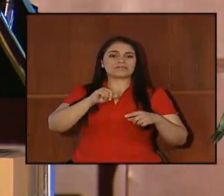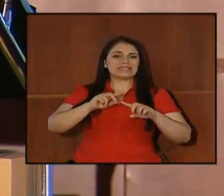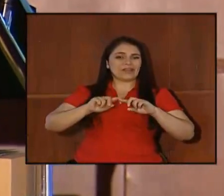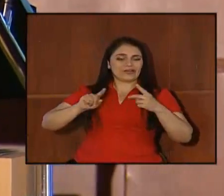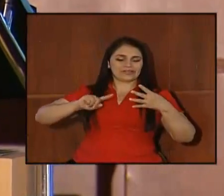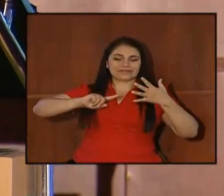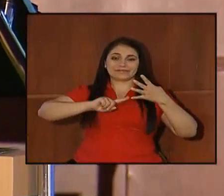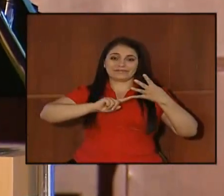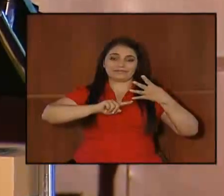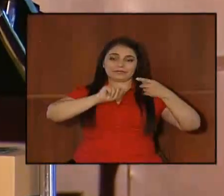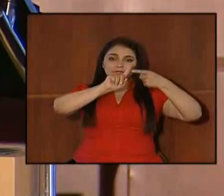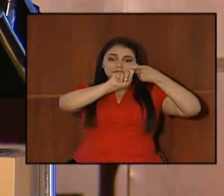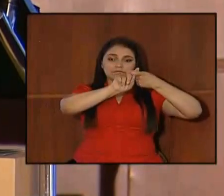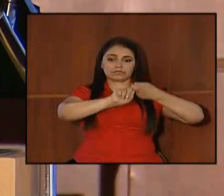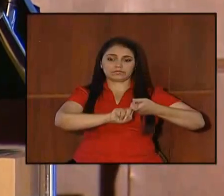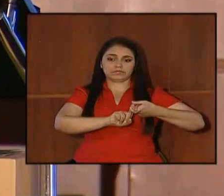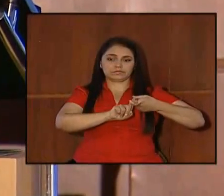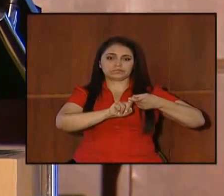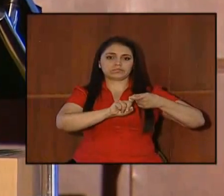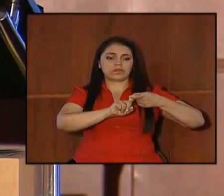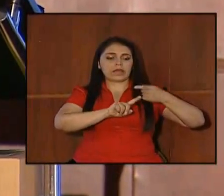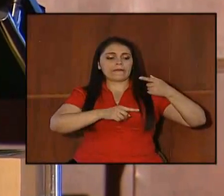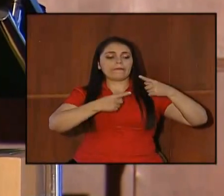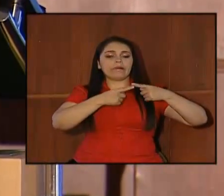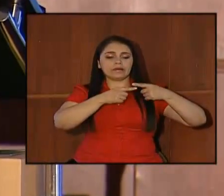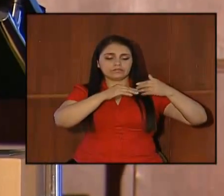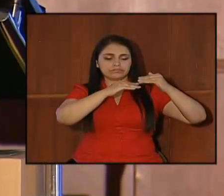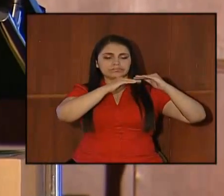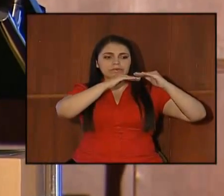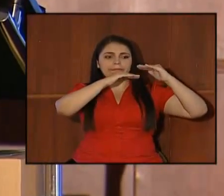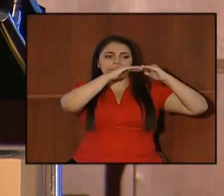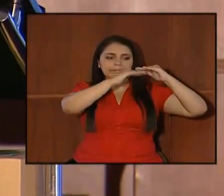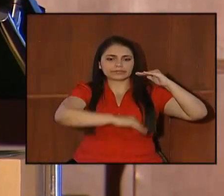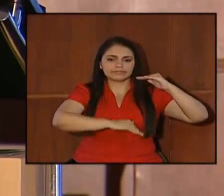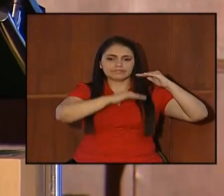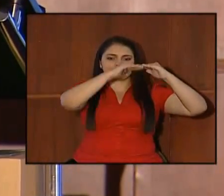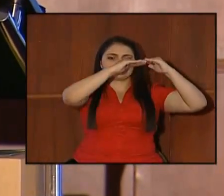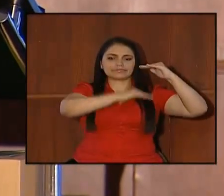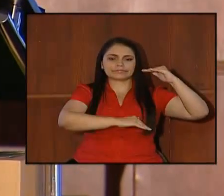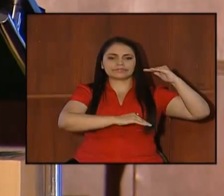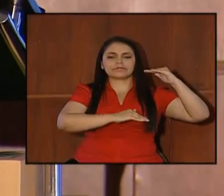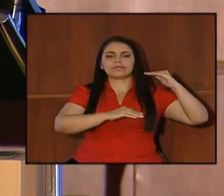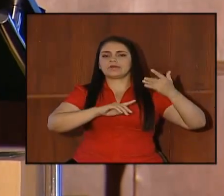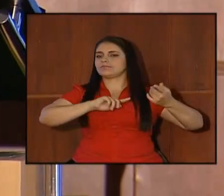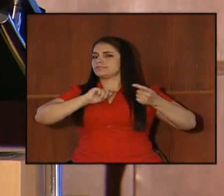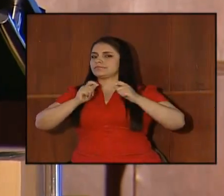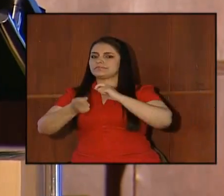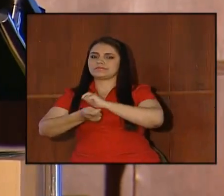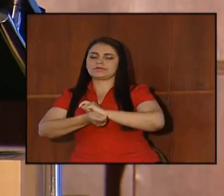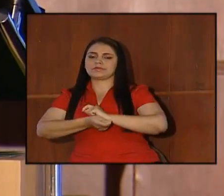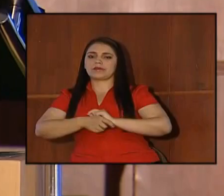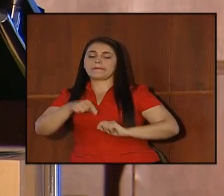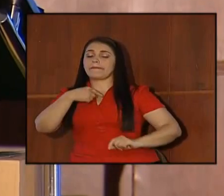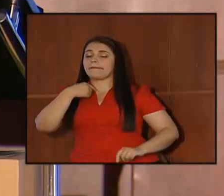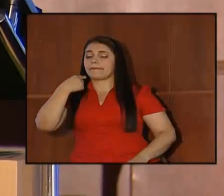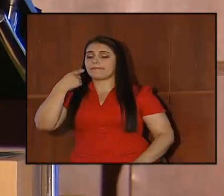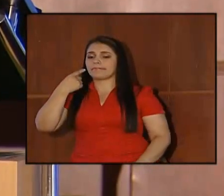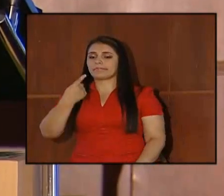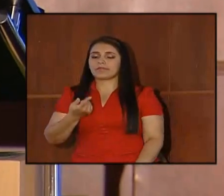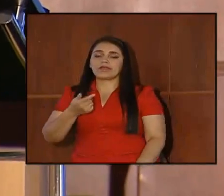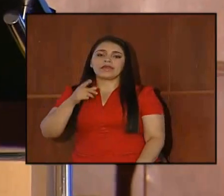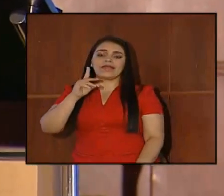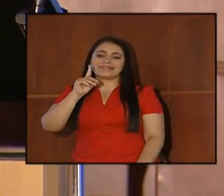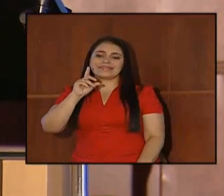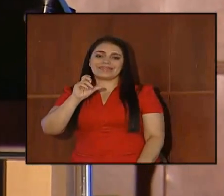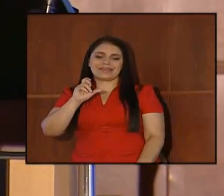la lesión es de donde esté hacia abajo, ¿cierto? En cambio, con la enfermedad cerebrovascular o con el